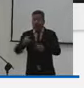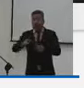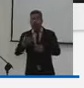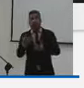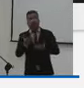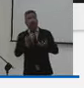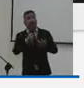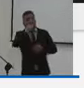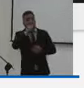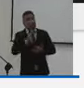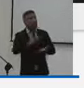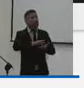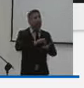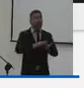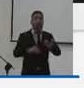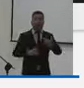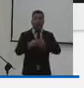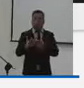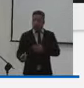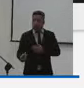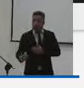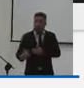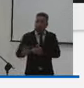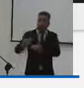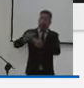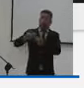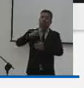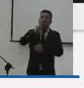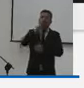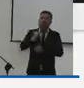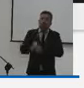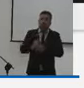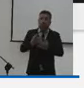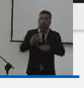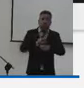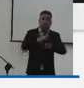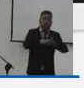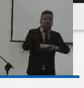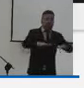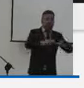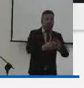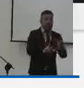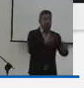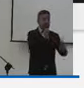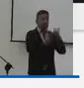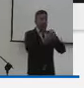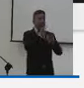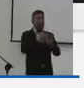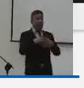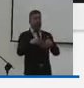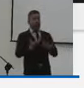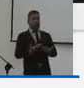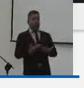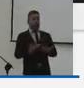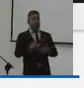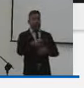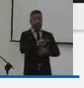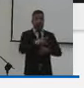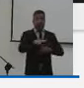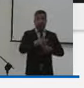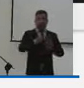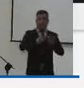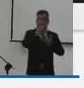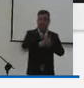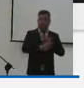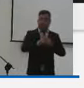que puedan ir desde los niños hasta la tercera edad y es allí también en donde el proyecto en el